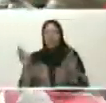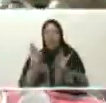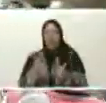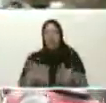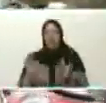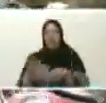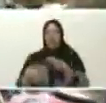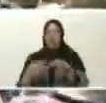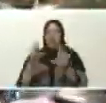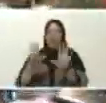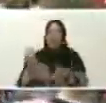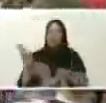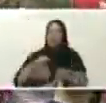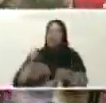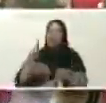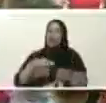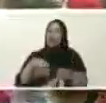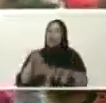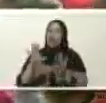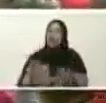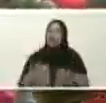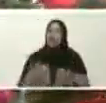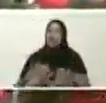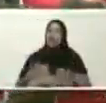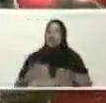nos va a detener jamás.